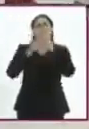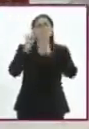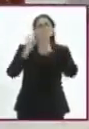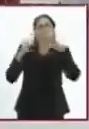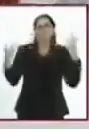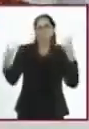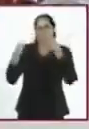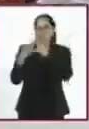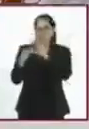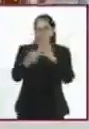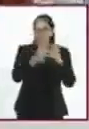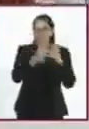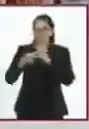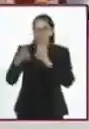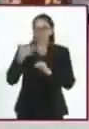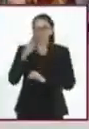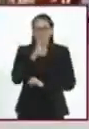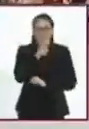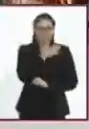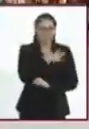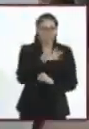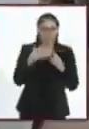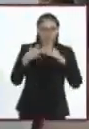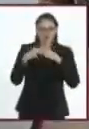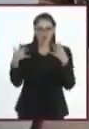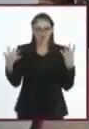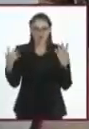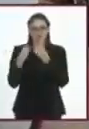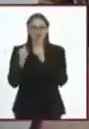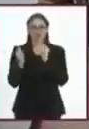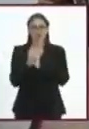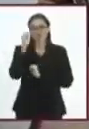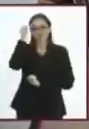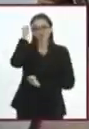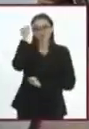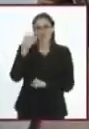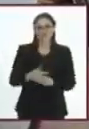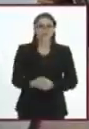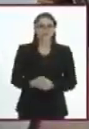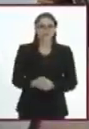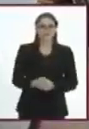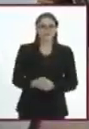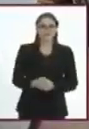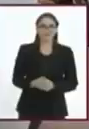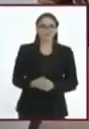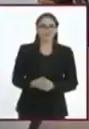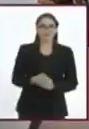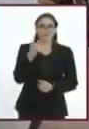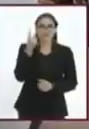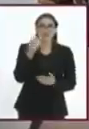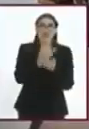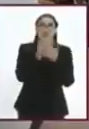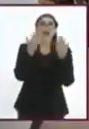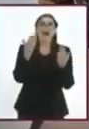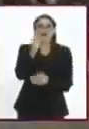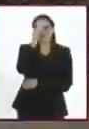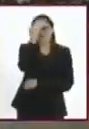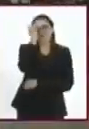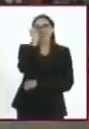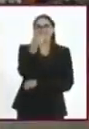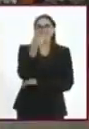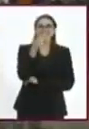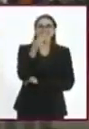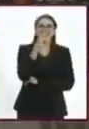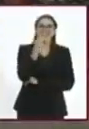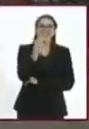elementos españoles e indígenas. En el siglo XX, esta fiesta fue la base de lo que hoy en día conocemos como la